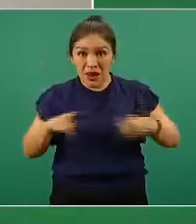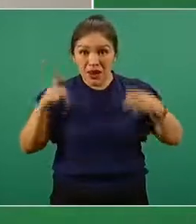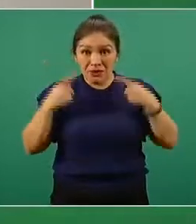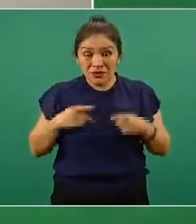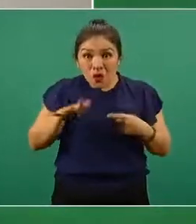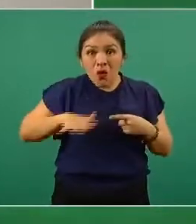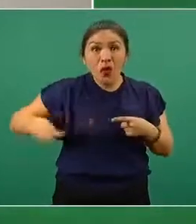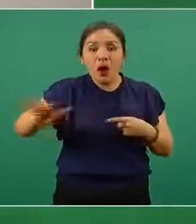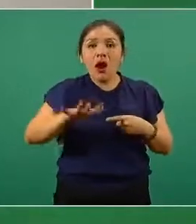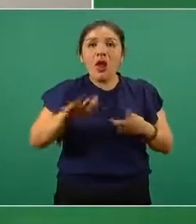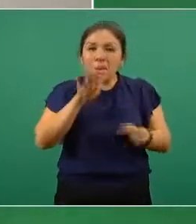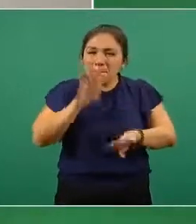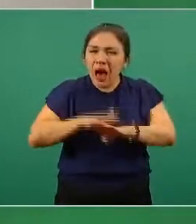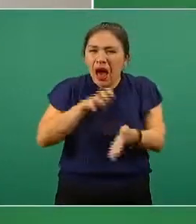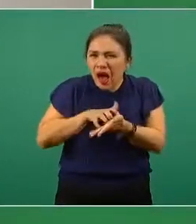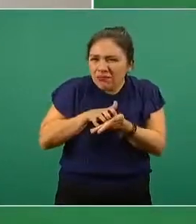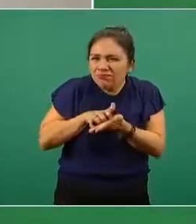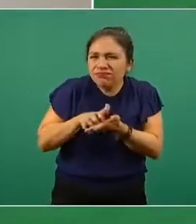muchos han